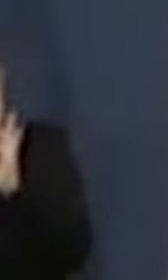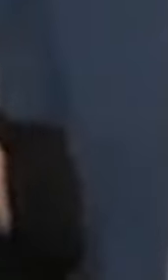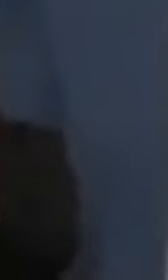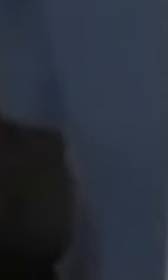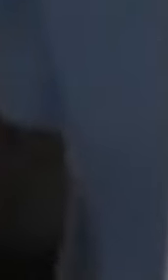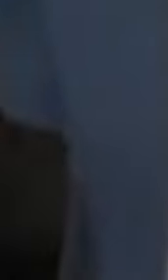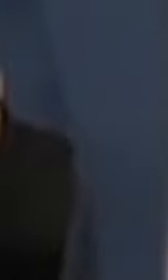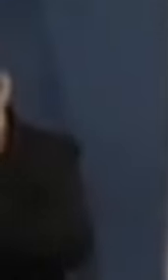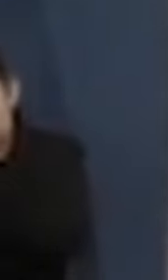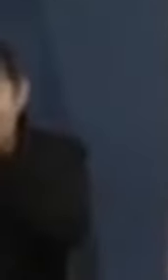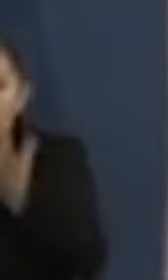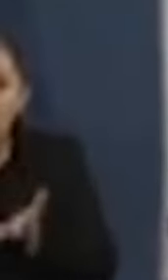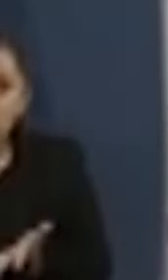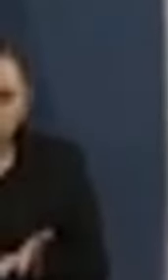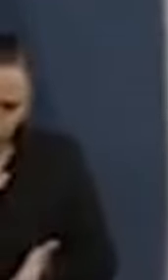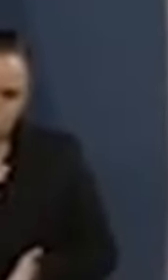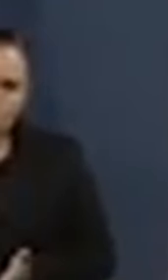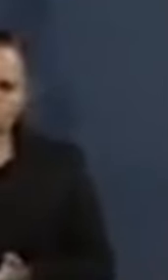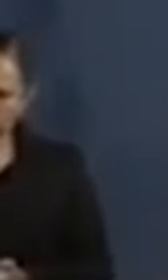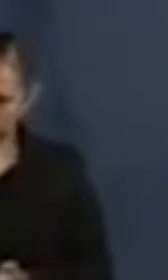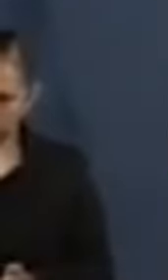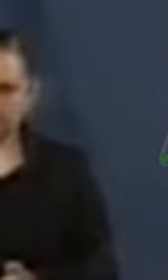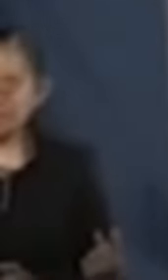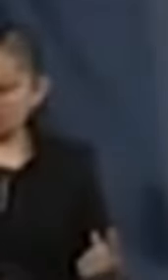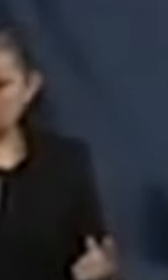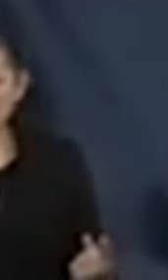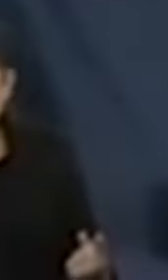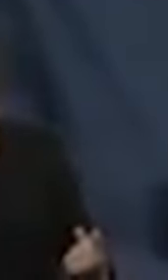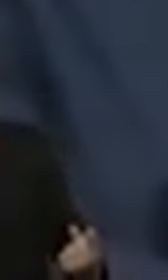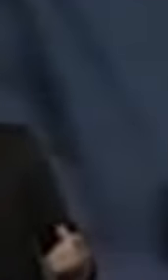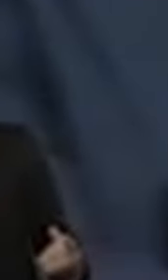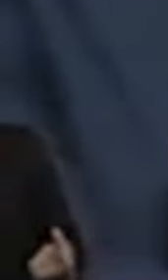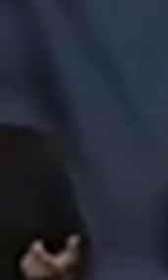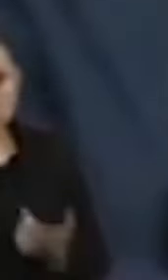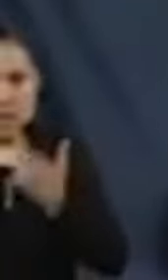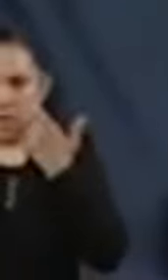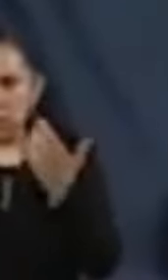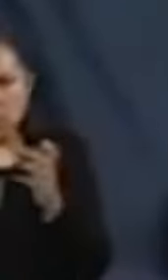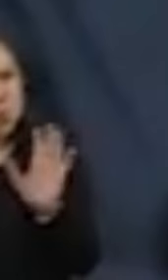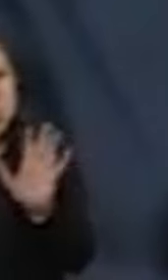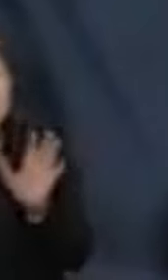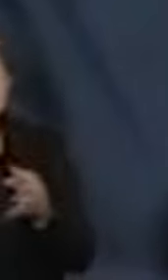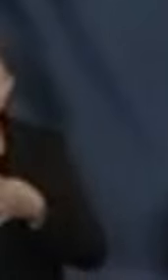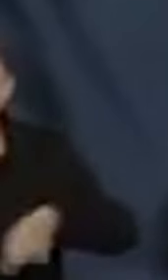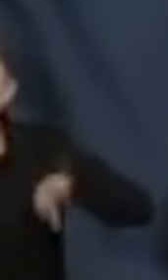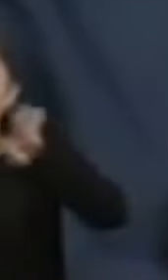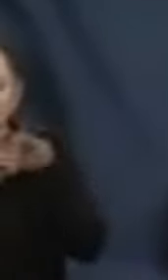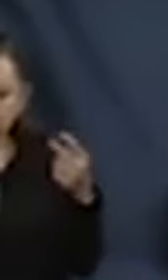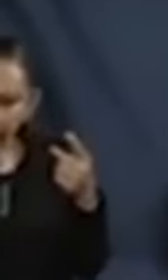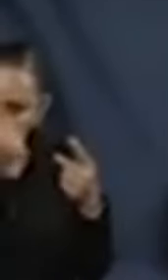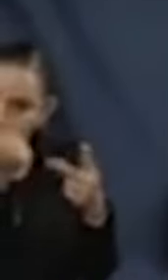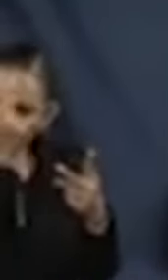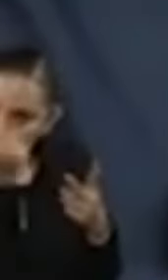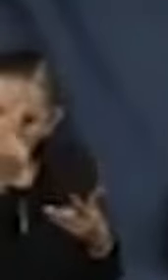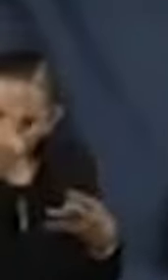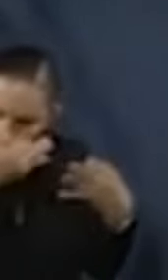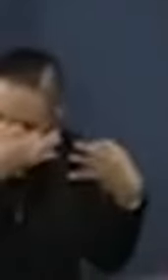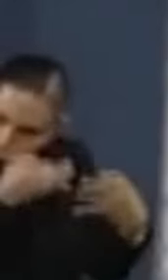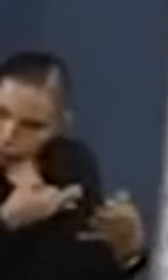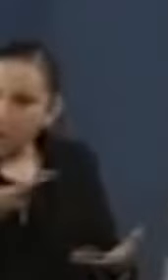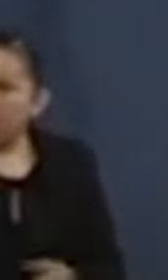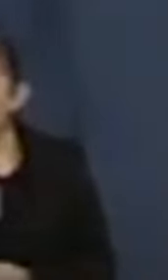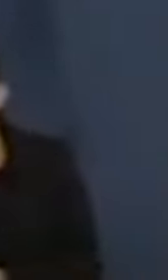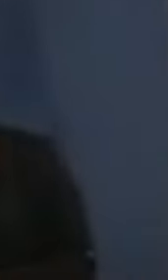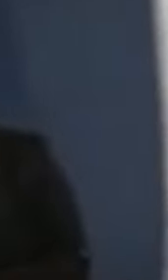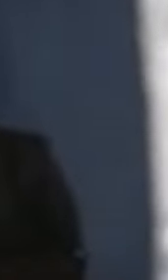ejemplo a un juez mercantil en Monterrey, quien tiene 15.000 casos por atender él solo, señaló. Indicó que la mayoría